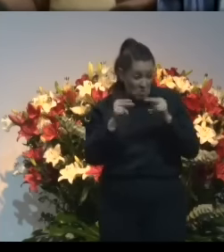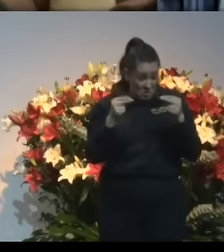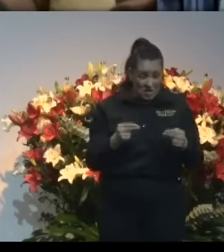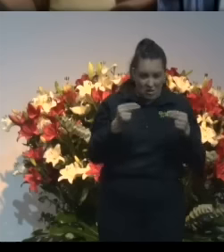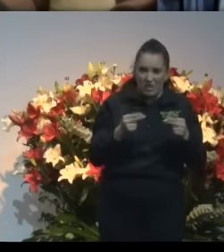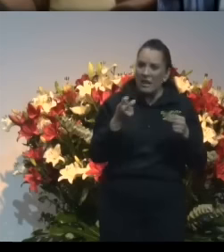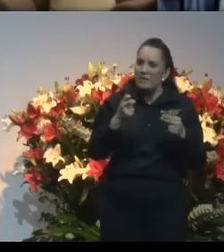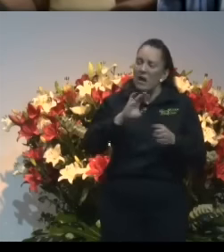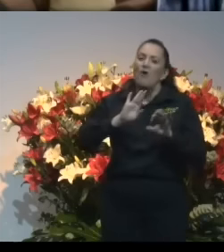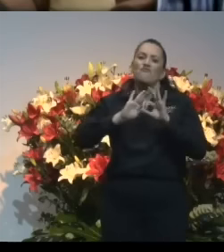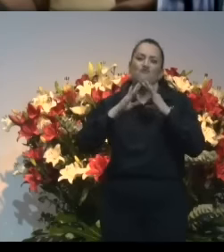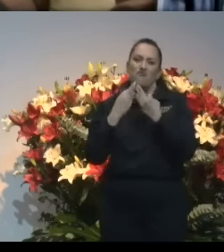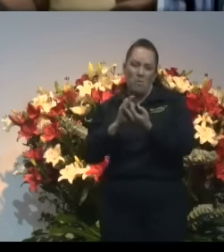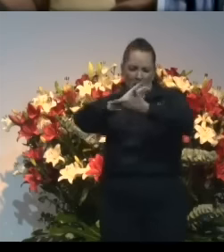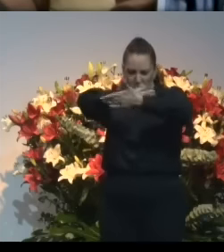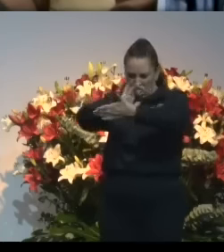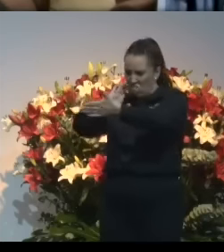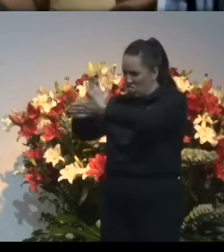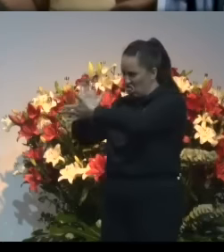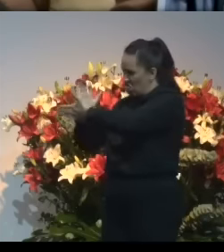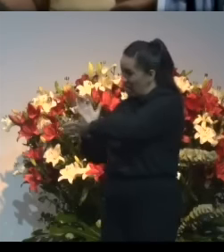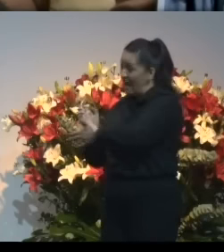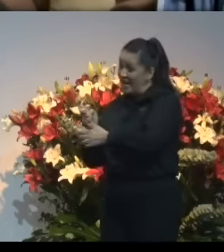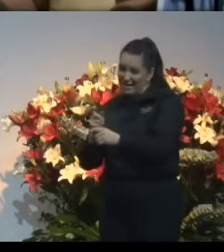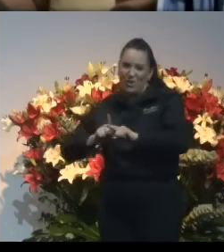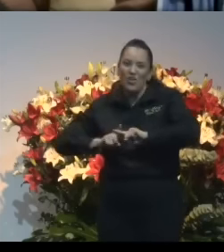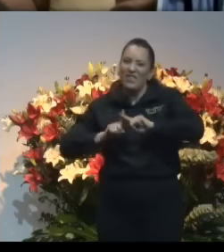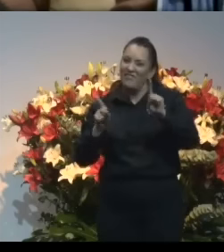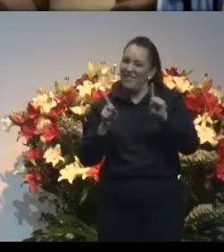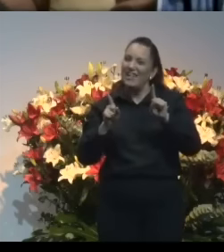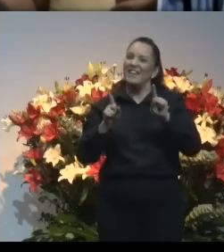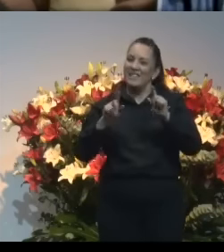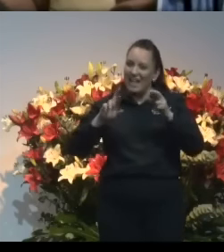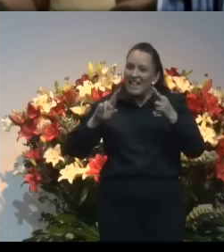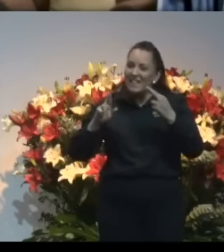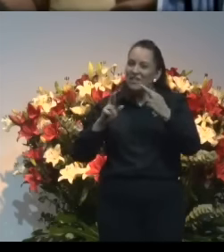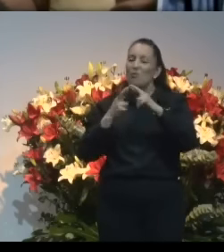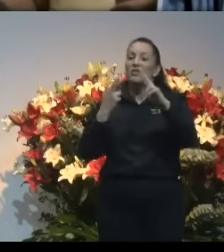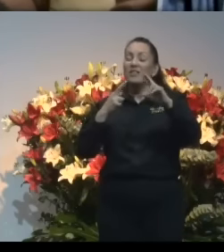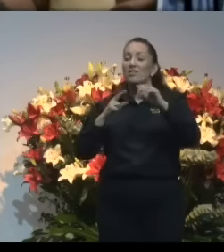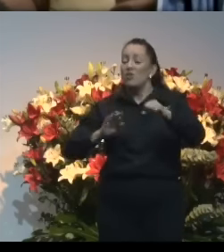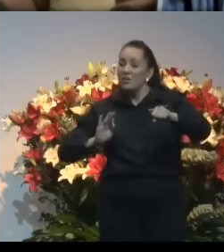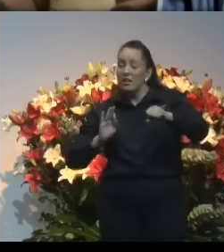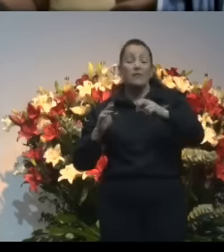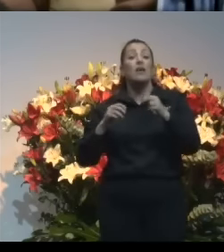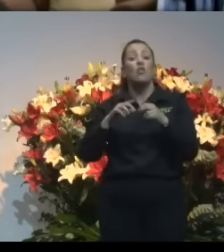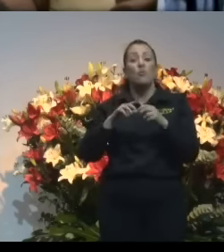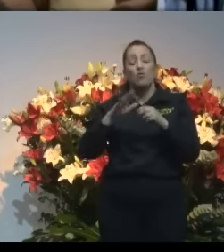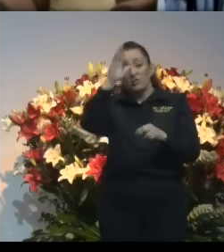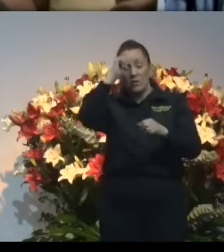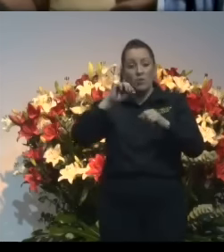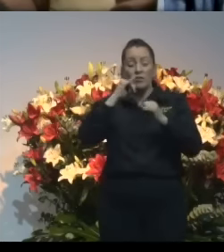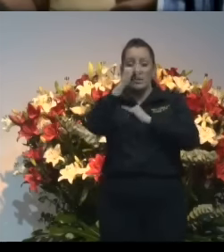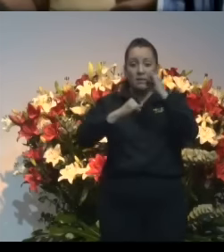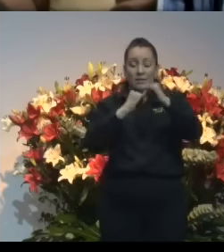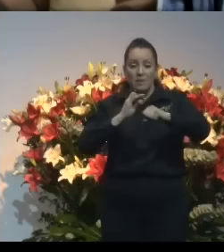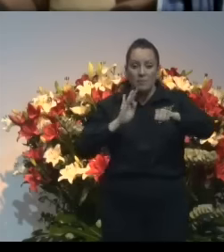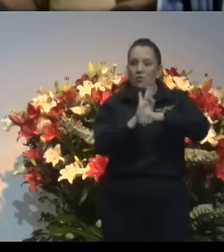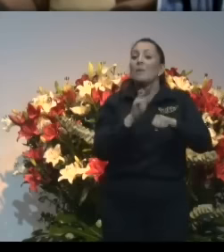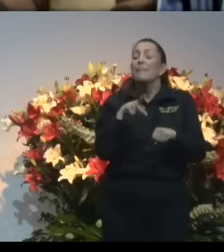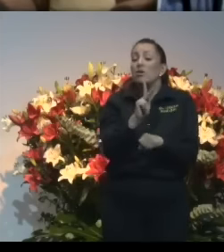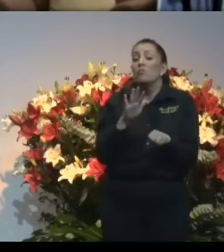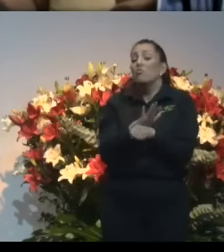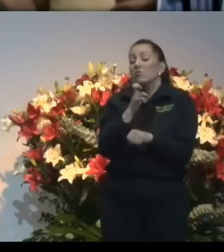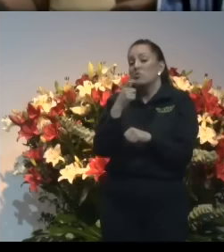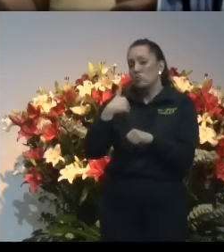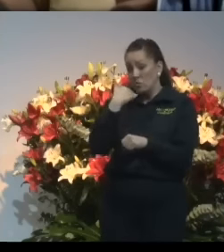violante y explotador, contrario a lo que dicen las convenciones internacionales de protección. Entonces, quiero preguntarte, ¿tú te mantendrías en este